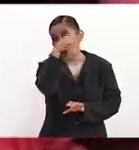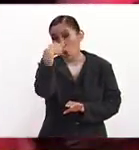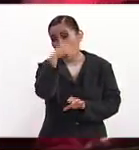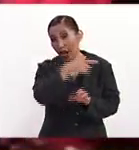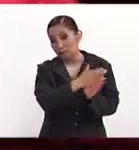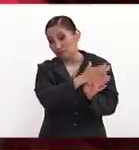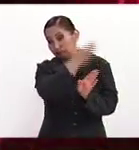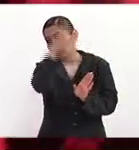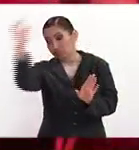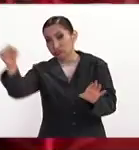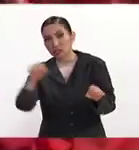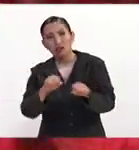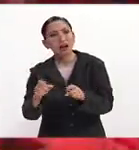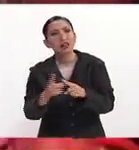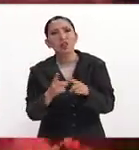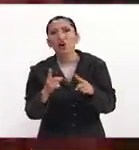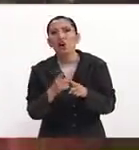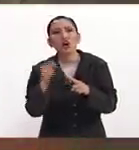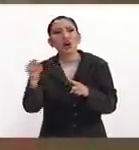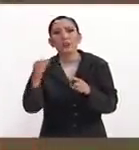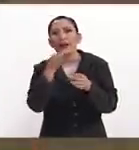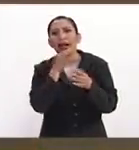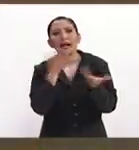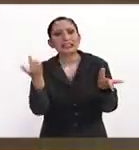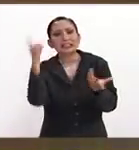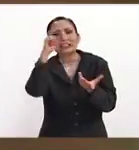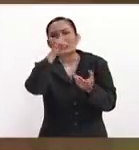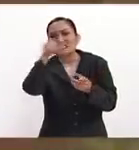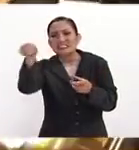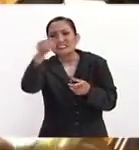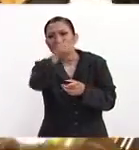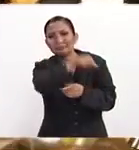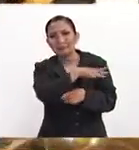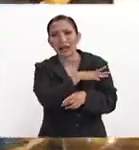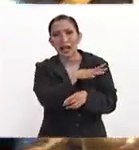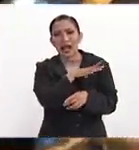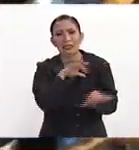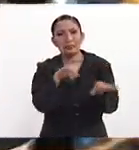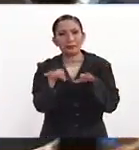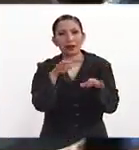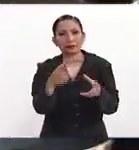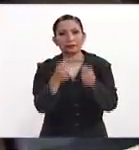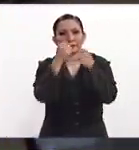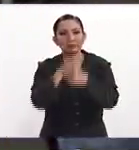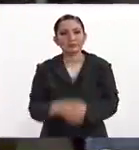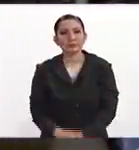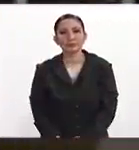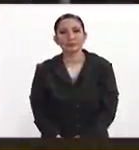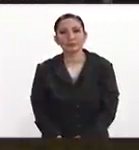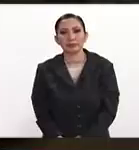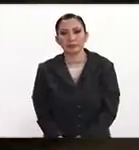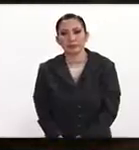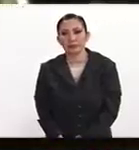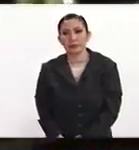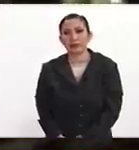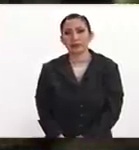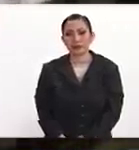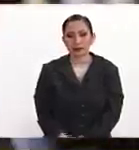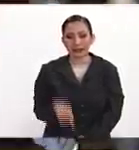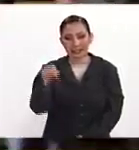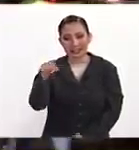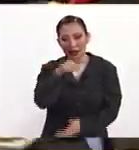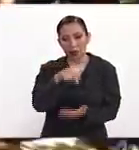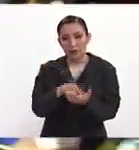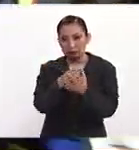este terremoto, ¿dónde se están dificultando en este momento las labores de rescate? En estos